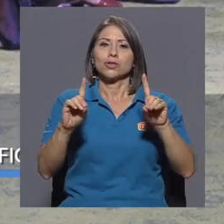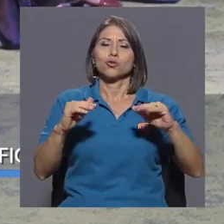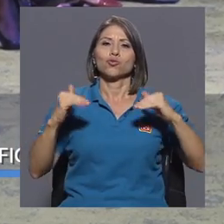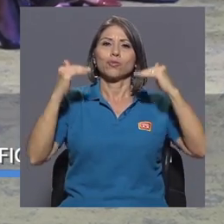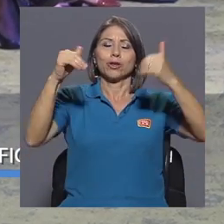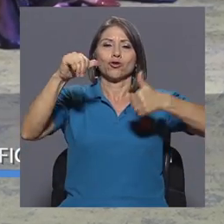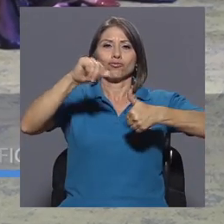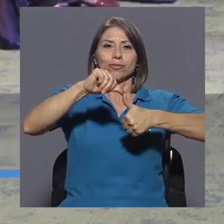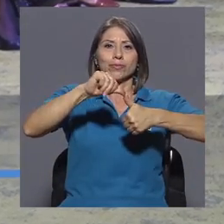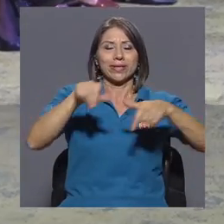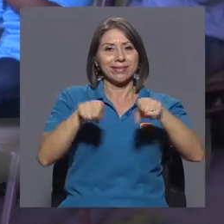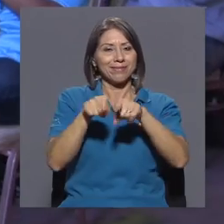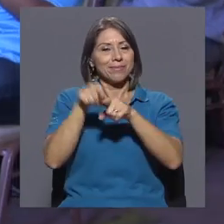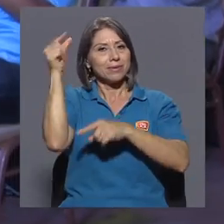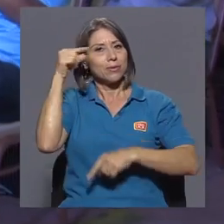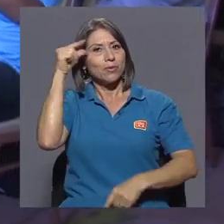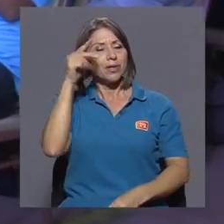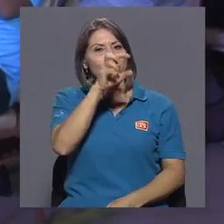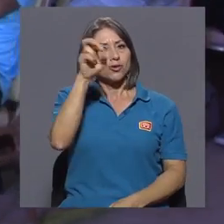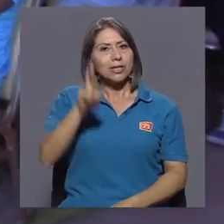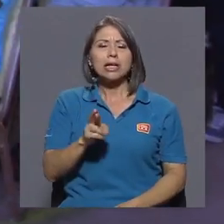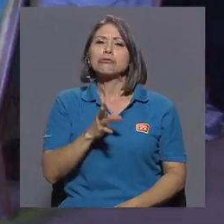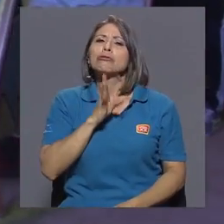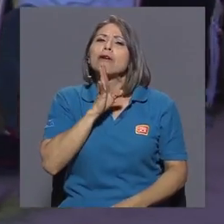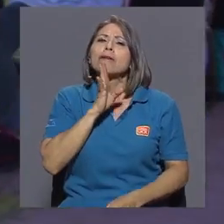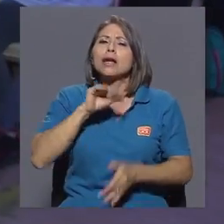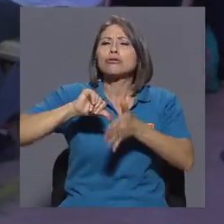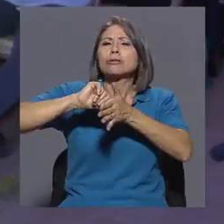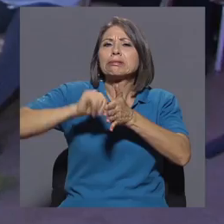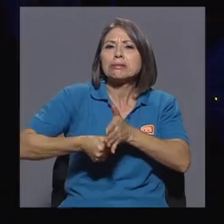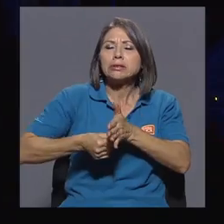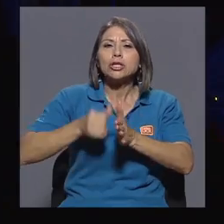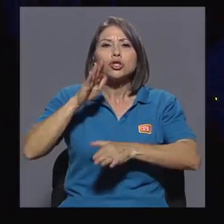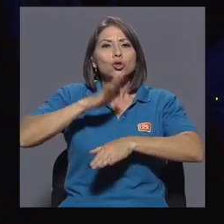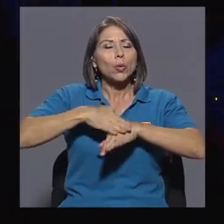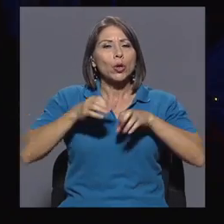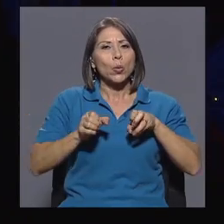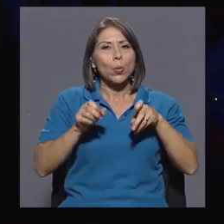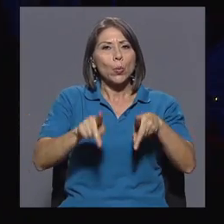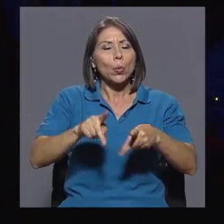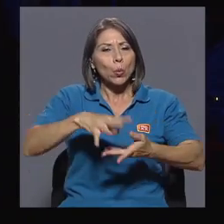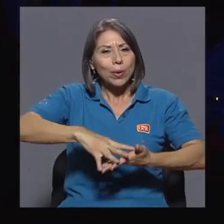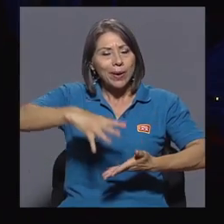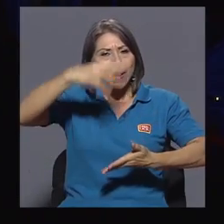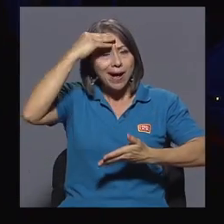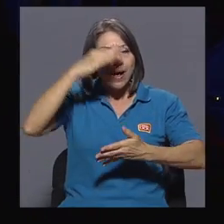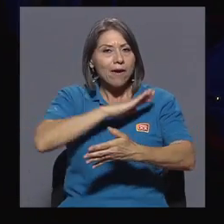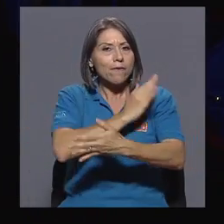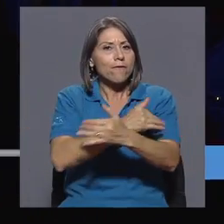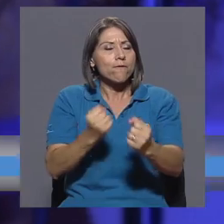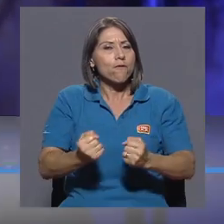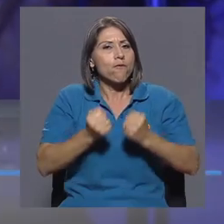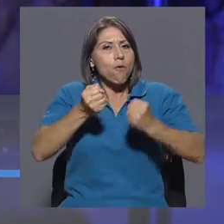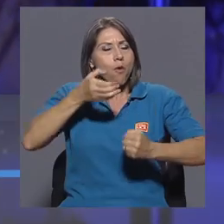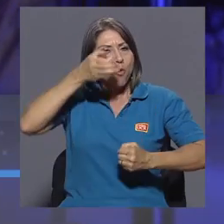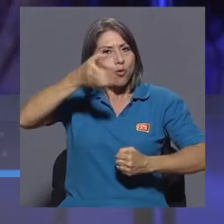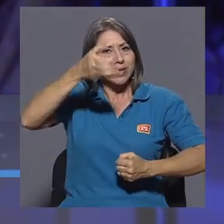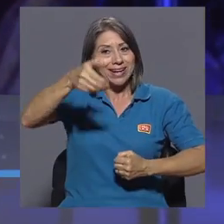del gobierno de Costa Rica enfatizaron la oportunidad de aprendizaje y fortalecimiento cultural que este